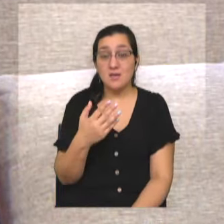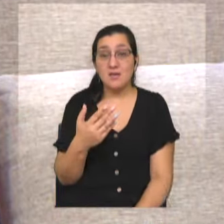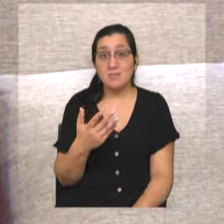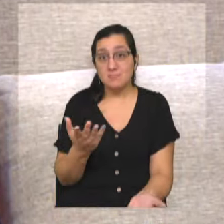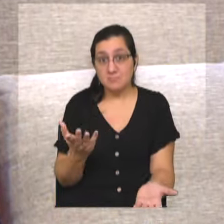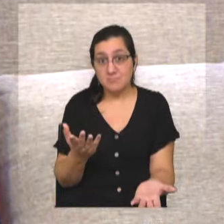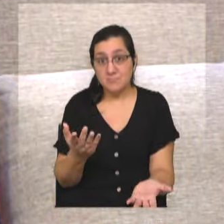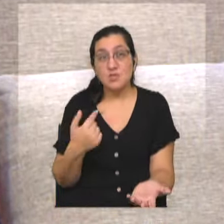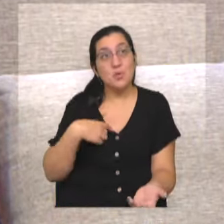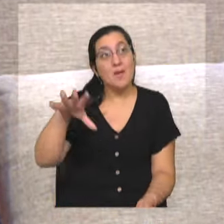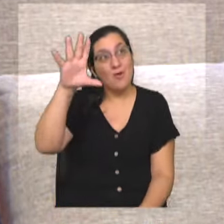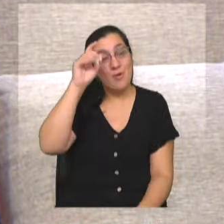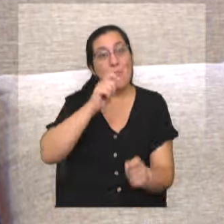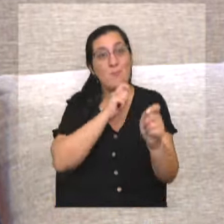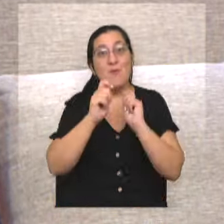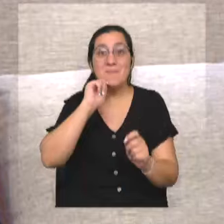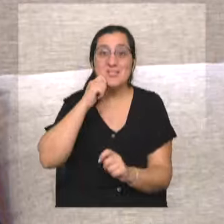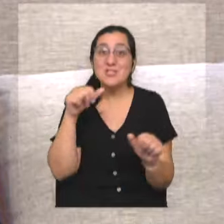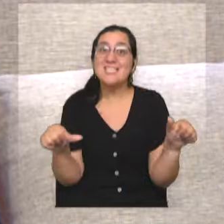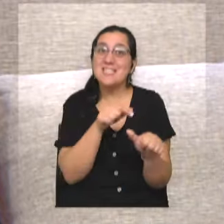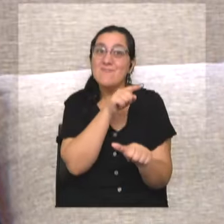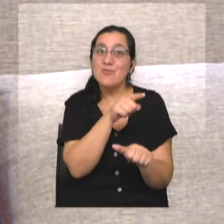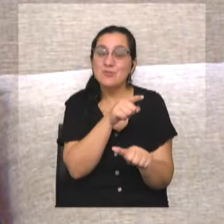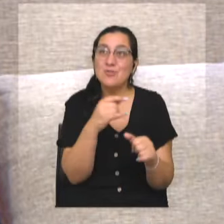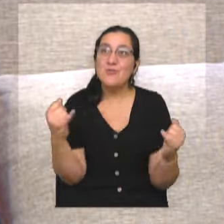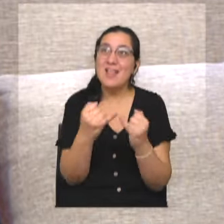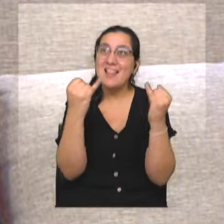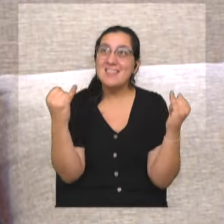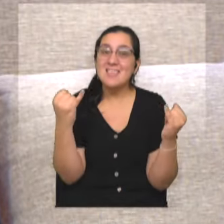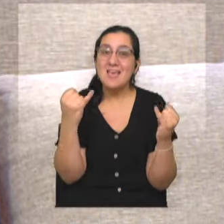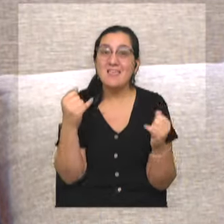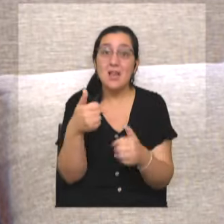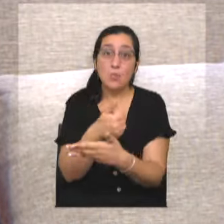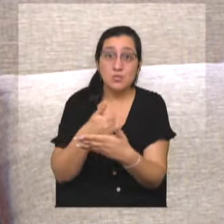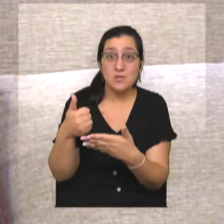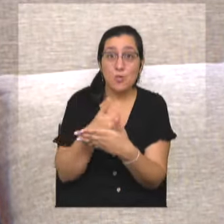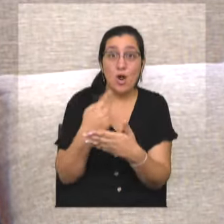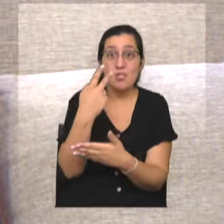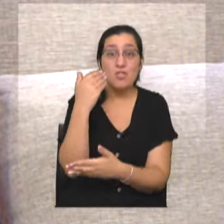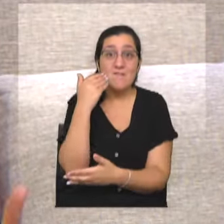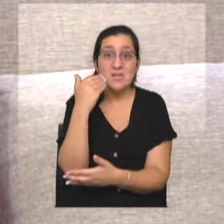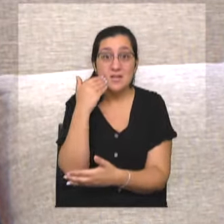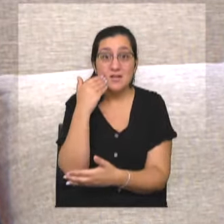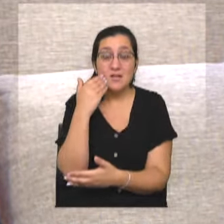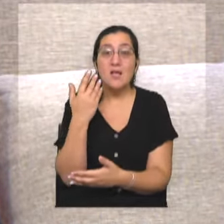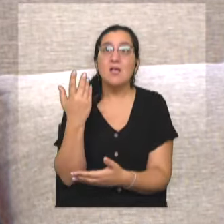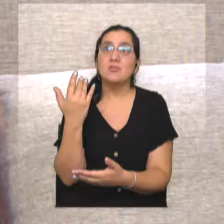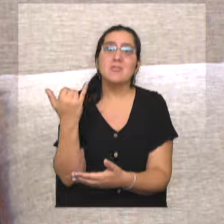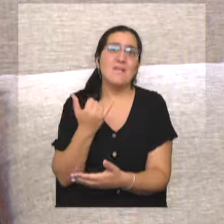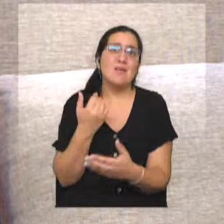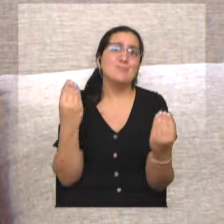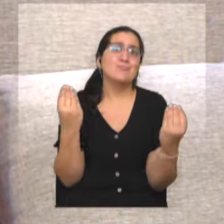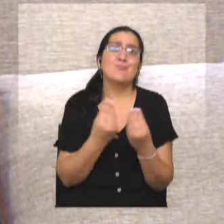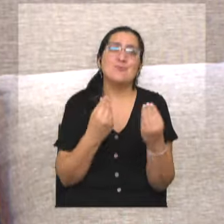eso. Y me acordaba un móvil precioso que habías hecho vos cuando fue el día del autismo, el 2 de abril, que había, y estaban todos